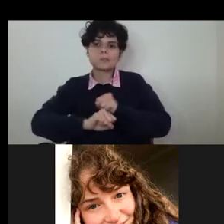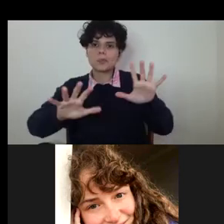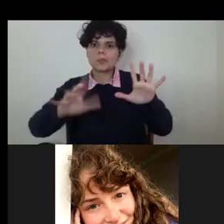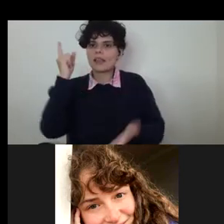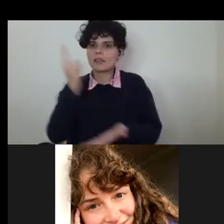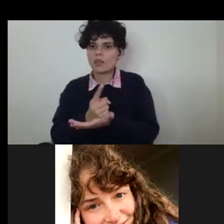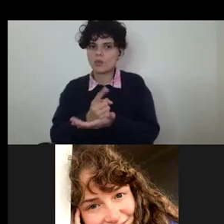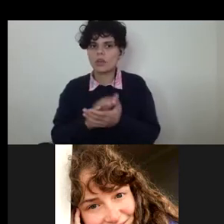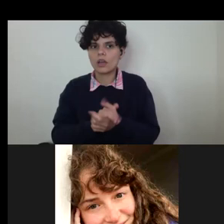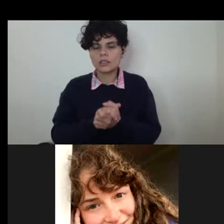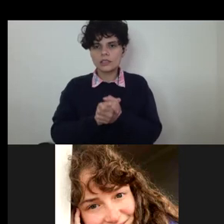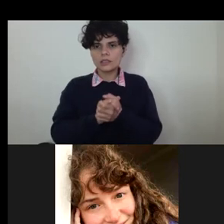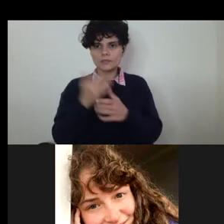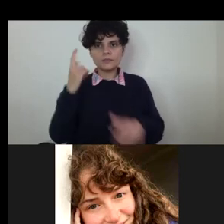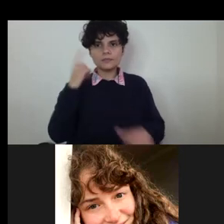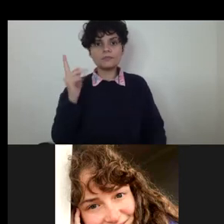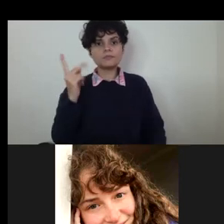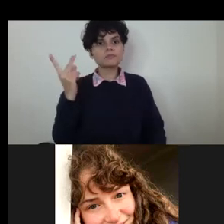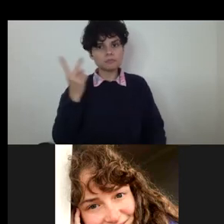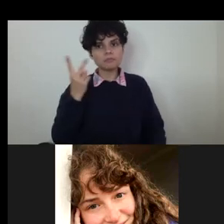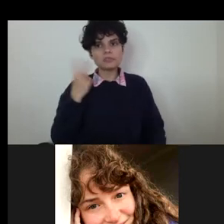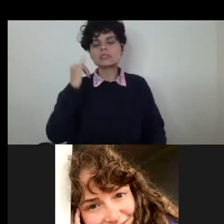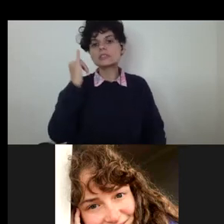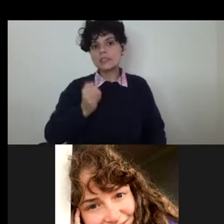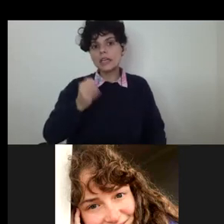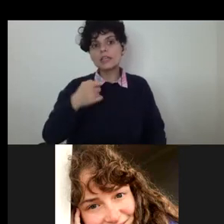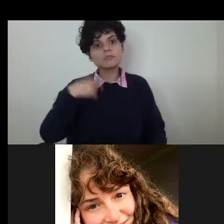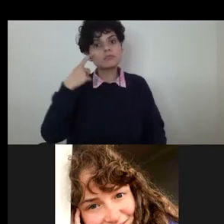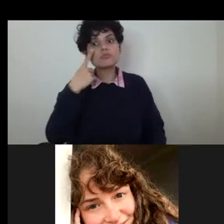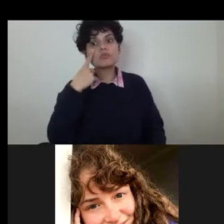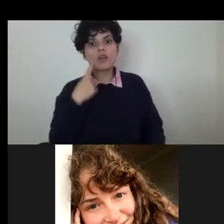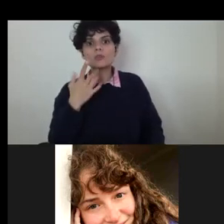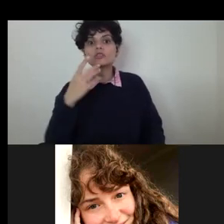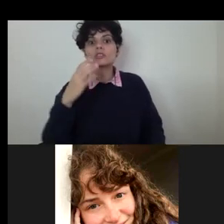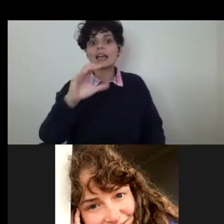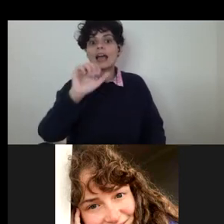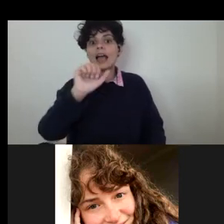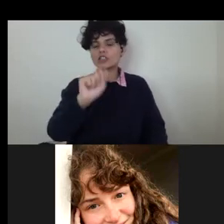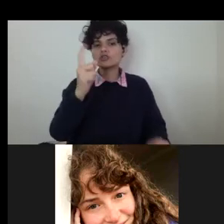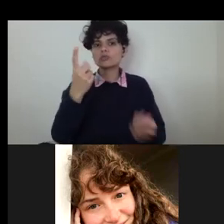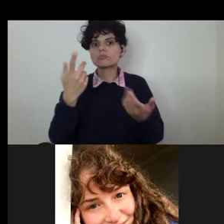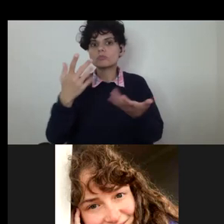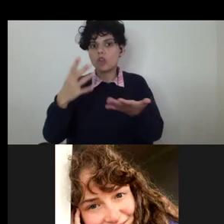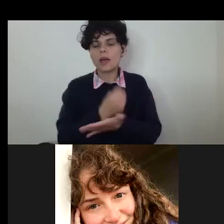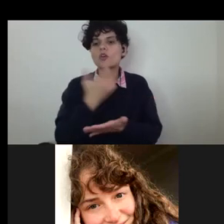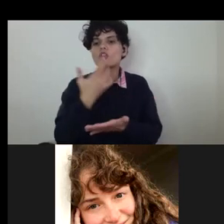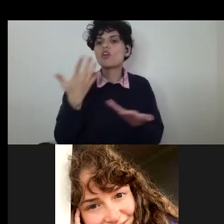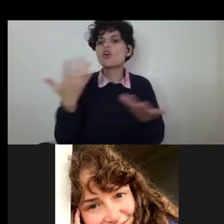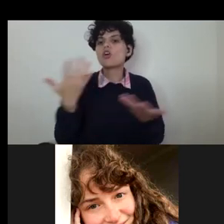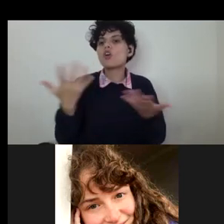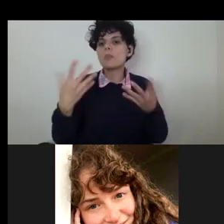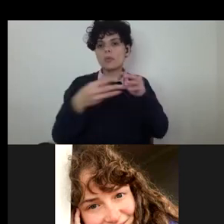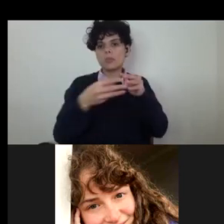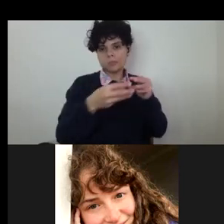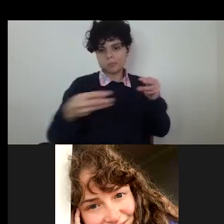embargo, logramos hacer algunos estudios con calcio, estudiamos las propiedades de transporte de calcio del